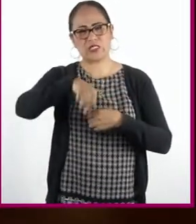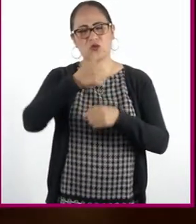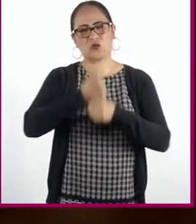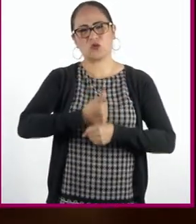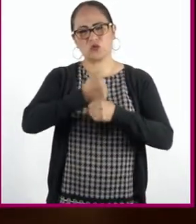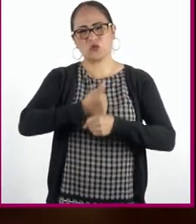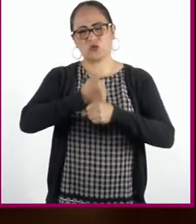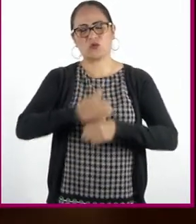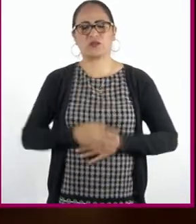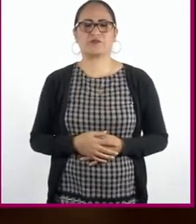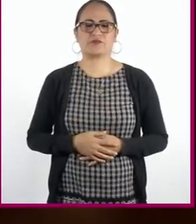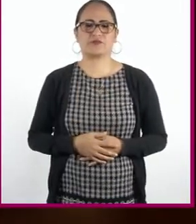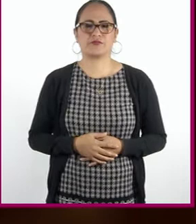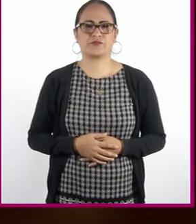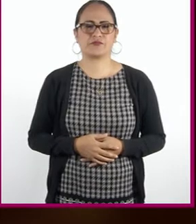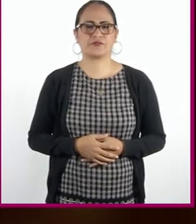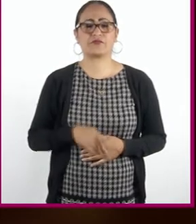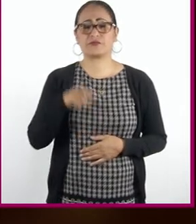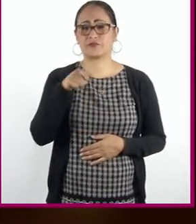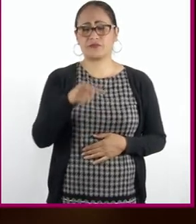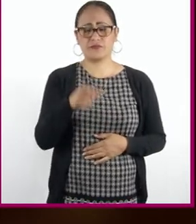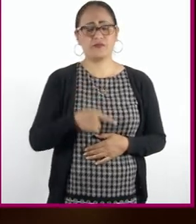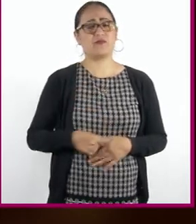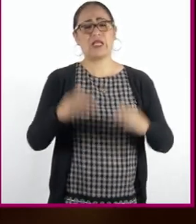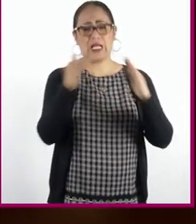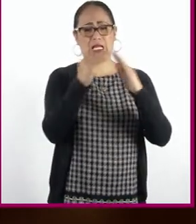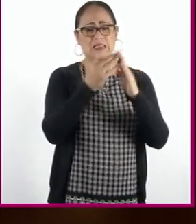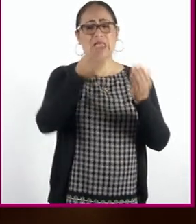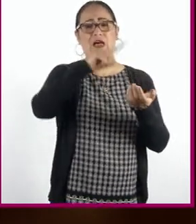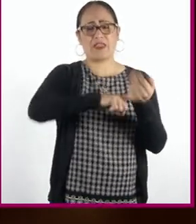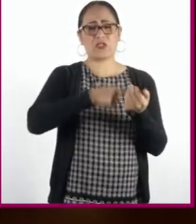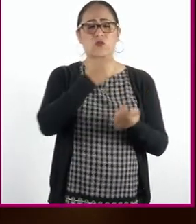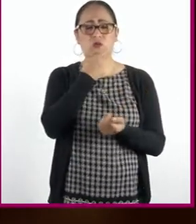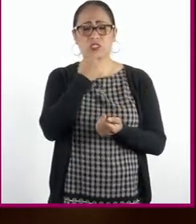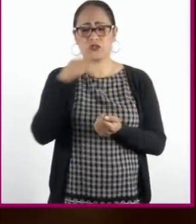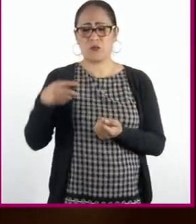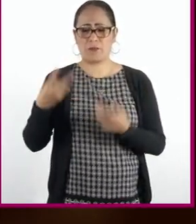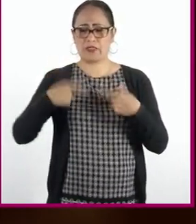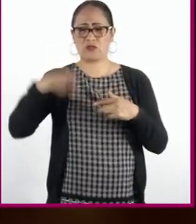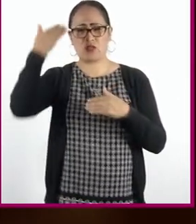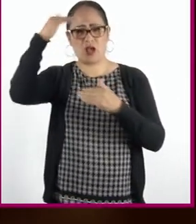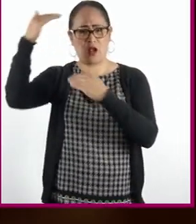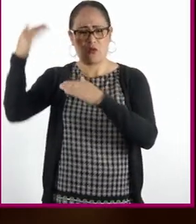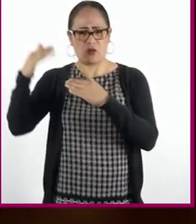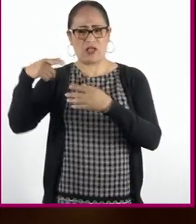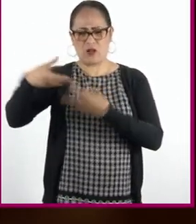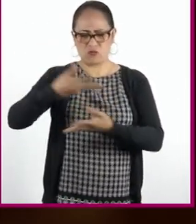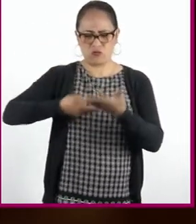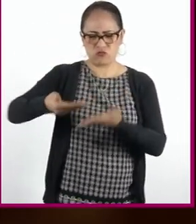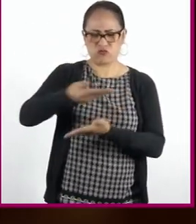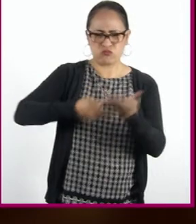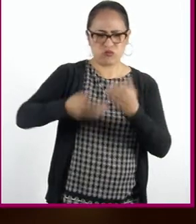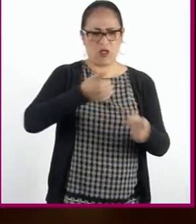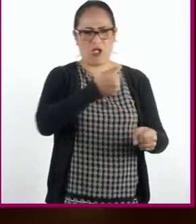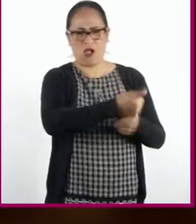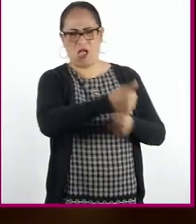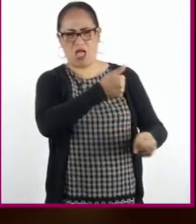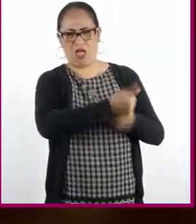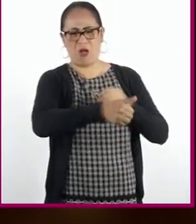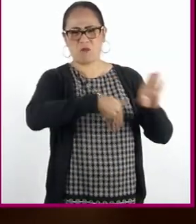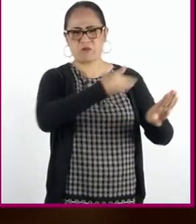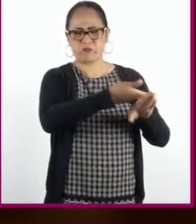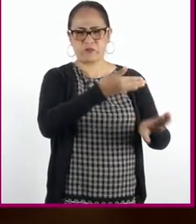La violencia en el hogar es generalmente ejercida por una persona cercana al niño o niña que convive directamente con él o ella y que está encargada de su